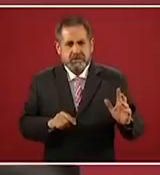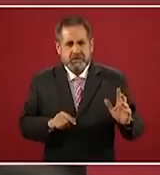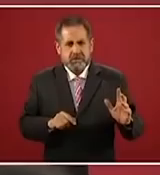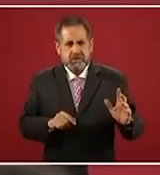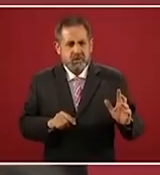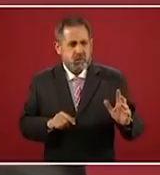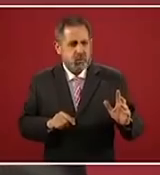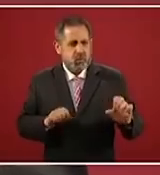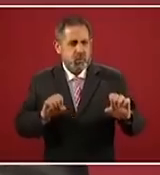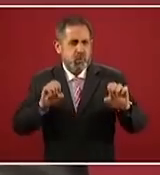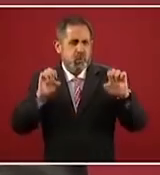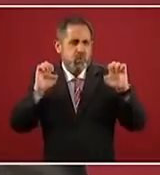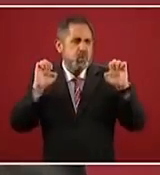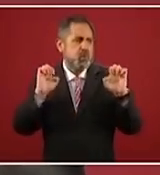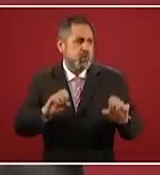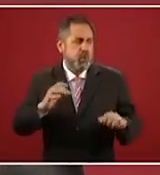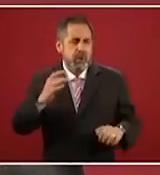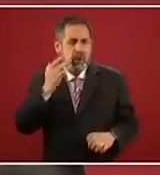de lujo,